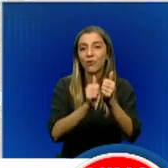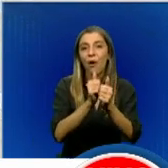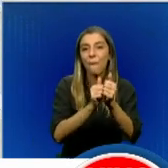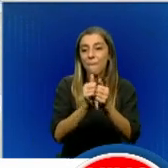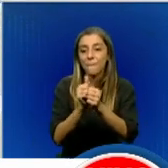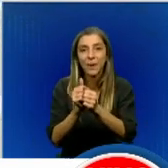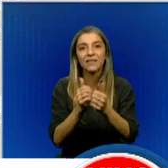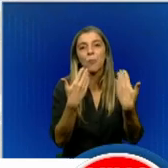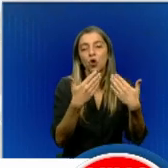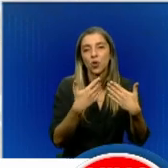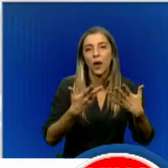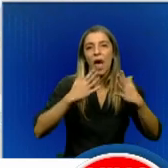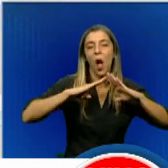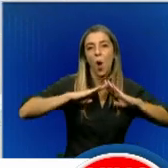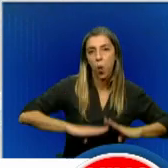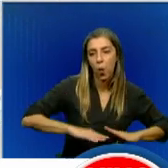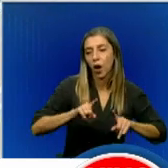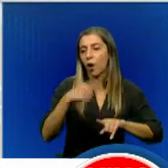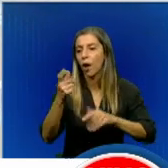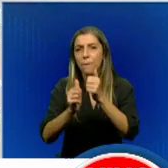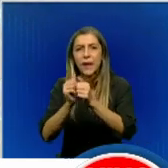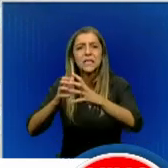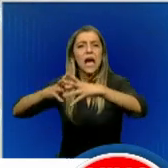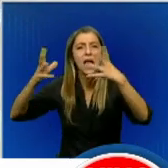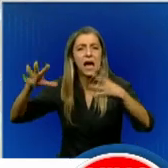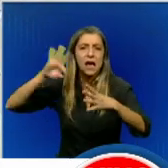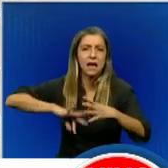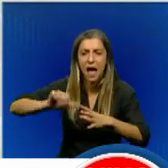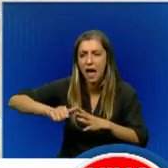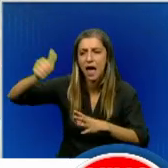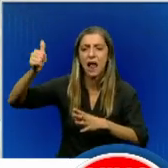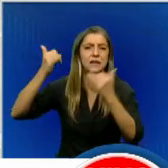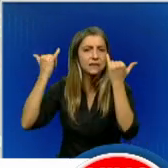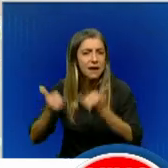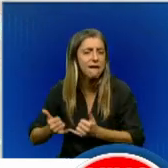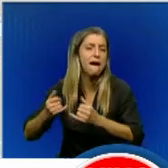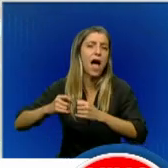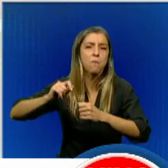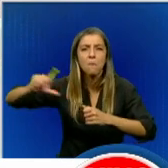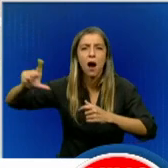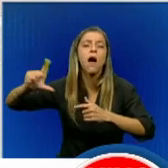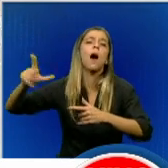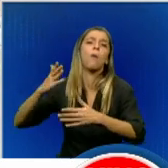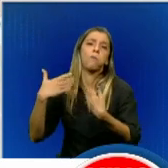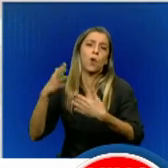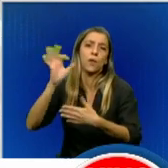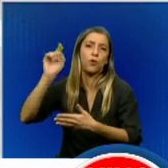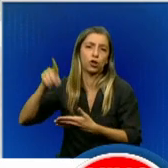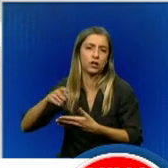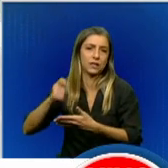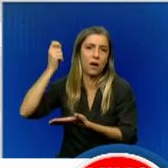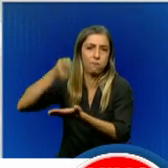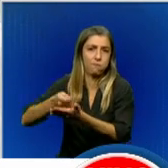mayores ganancias las que tienen la mayor capacidad las que contribuyan con el mayor esfuerzo